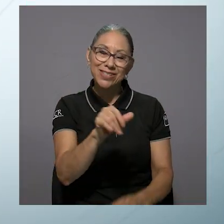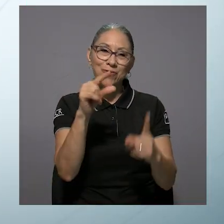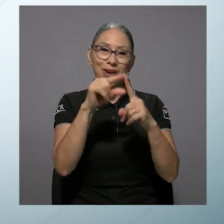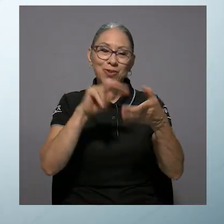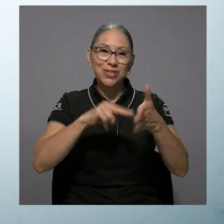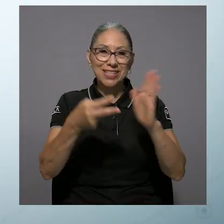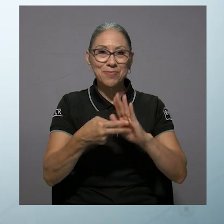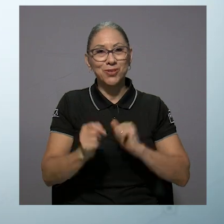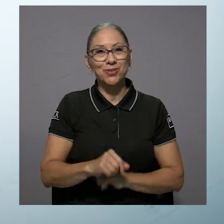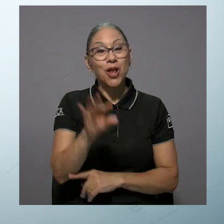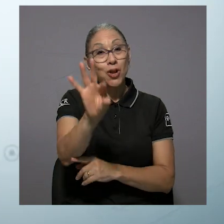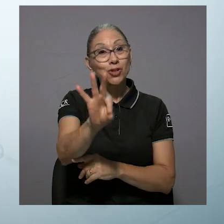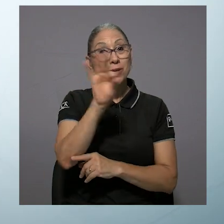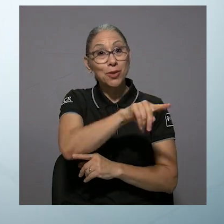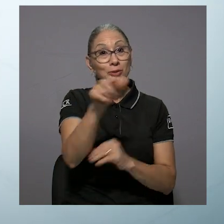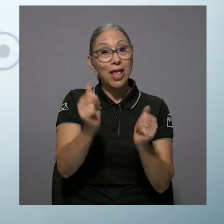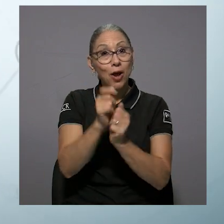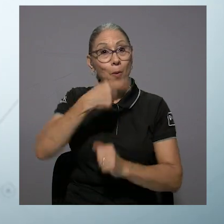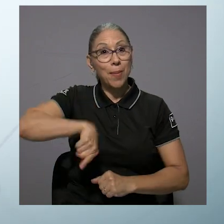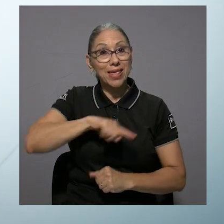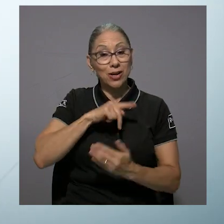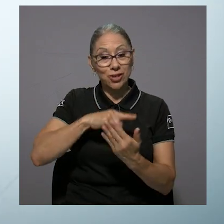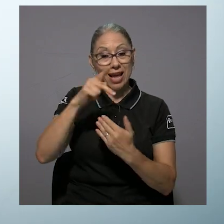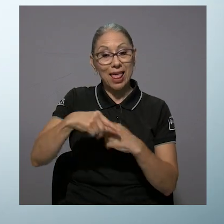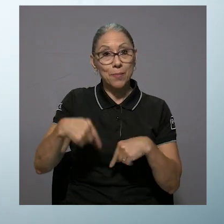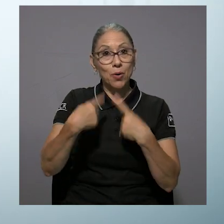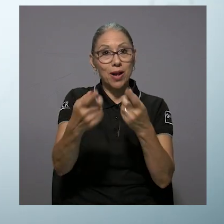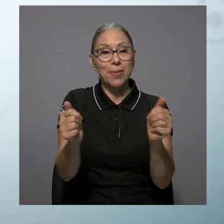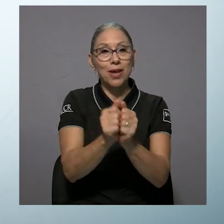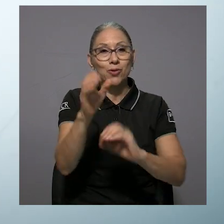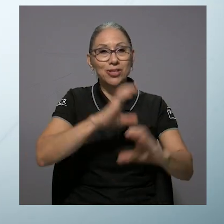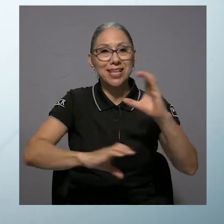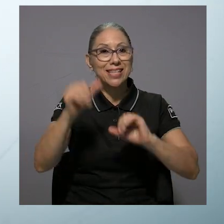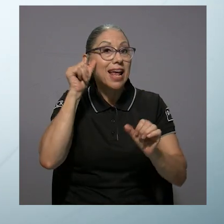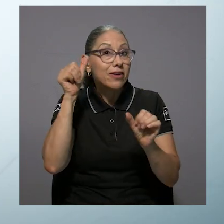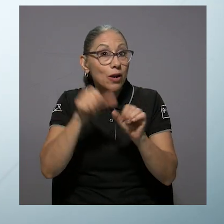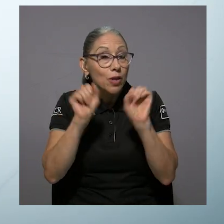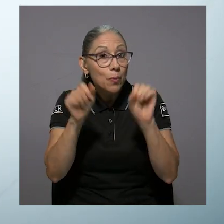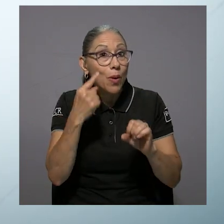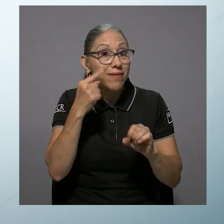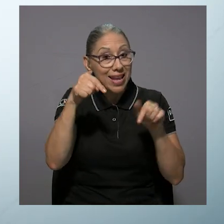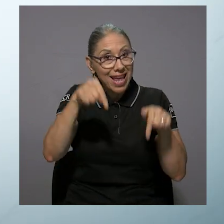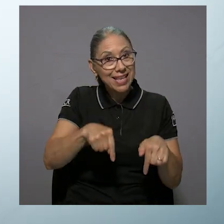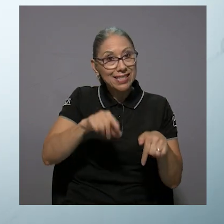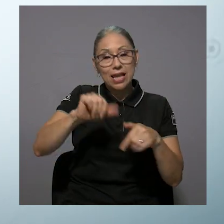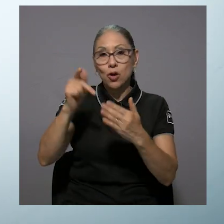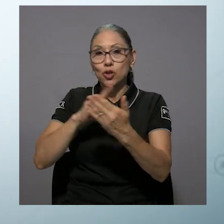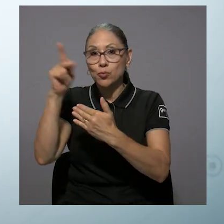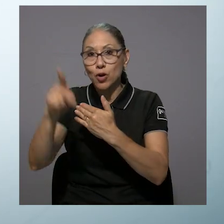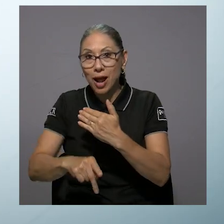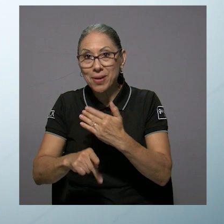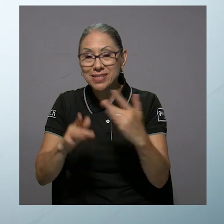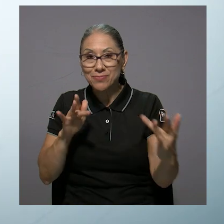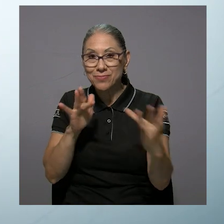Esto fue Conceptos. Los invito a acompañarnos en cada programa de conciencia. Recuerde que puede ver este y otros